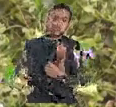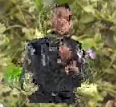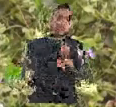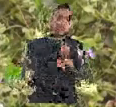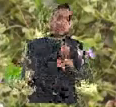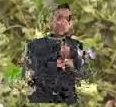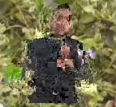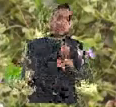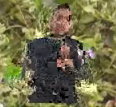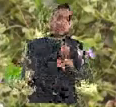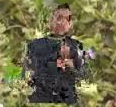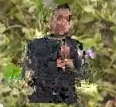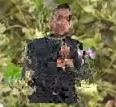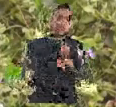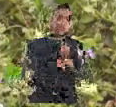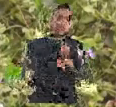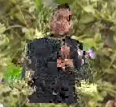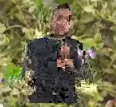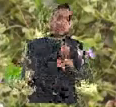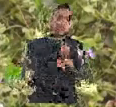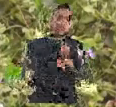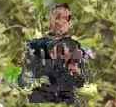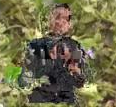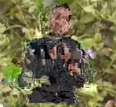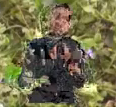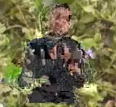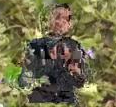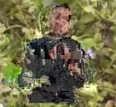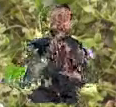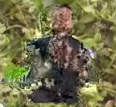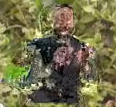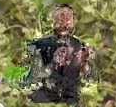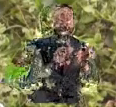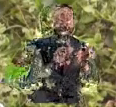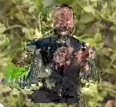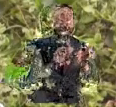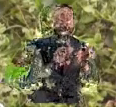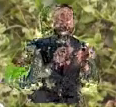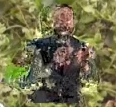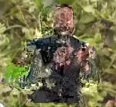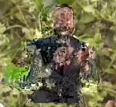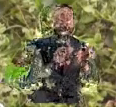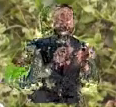Pero no es solamente una ciudad brutalmente segregada espacialmente, sino socioeconómicamente.